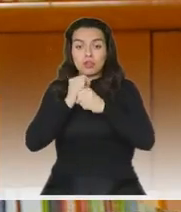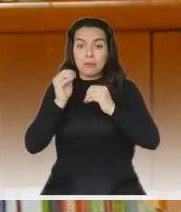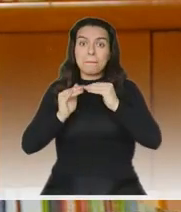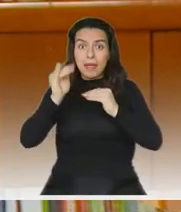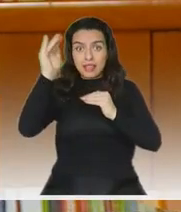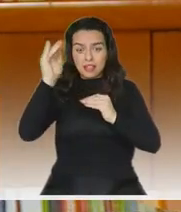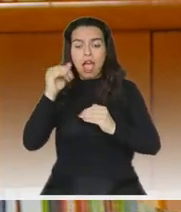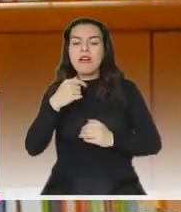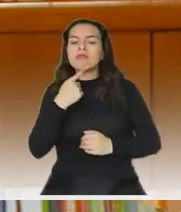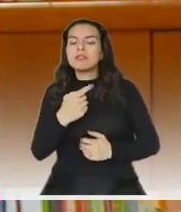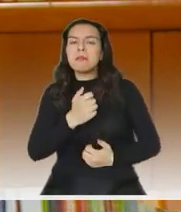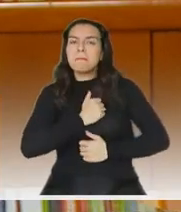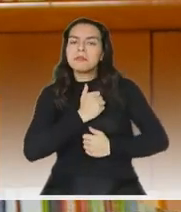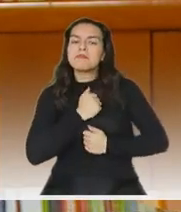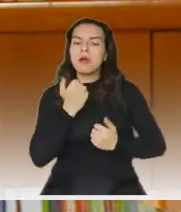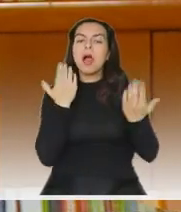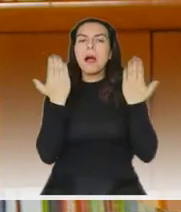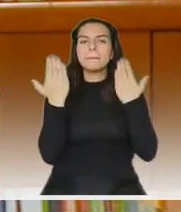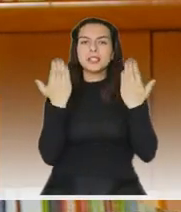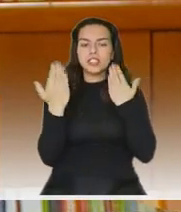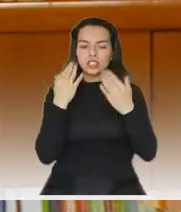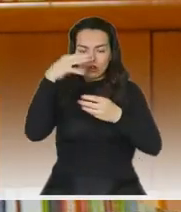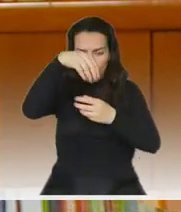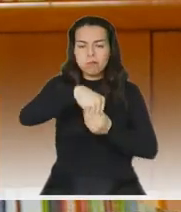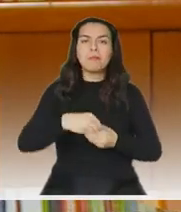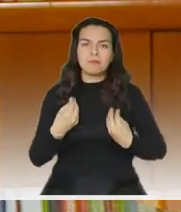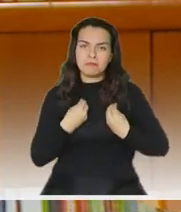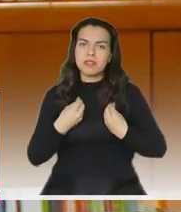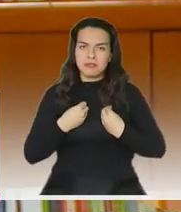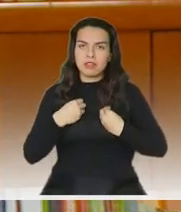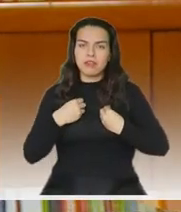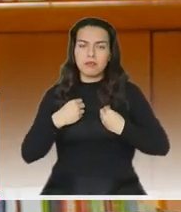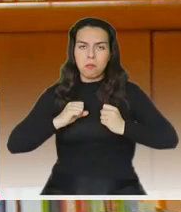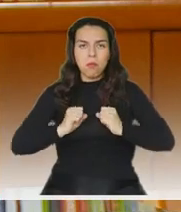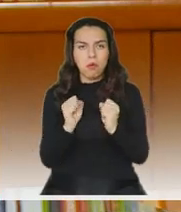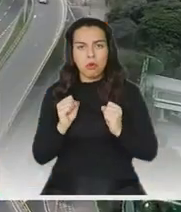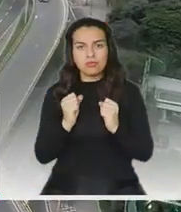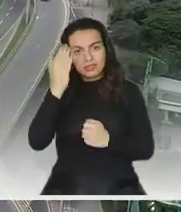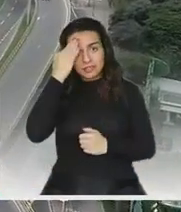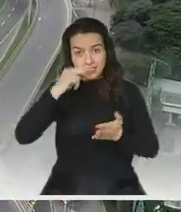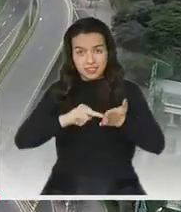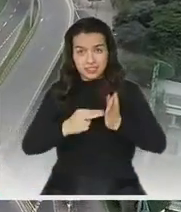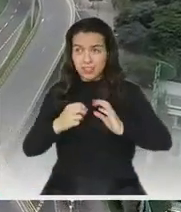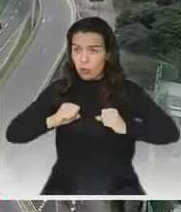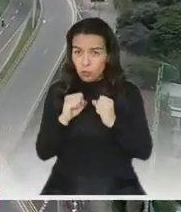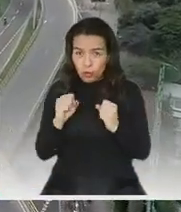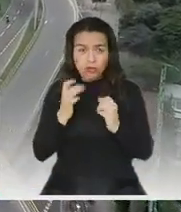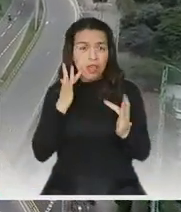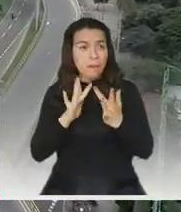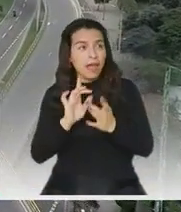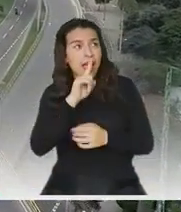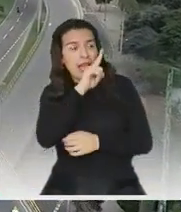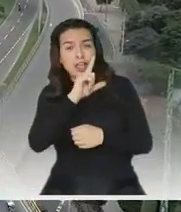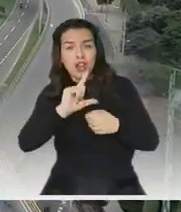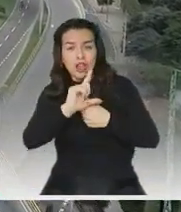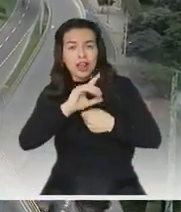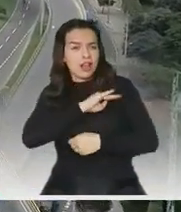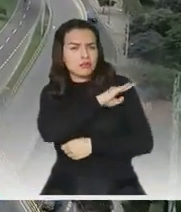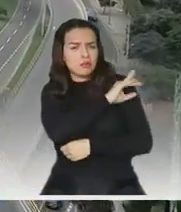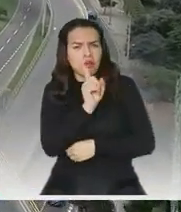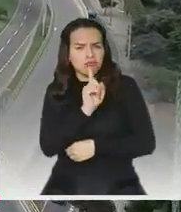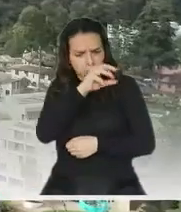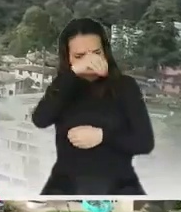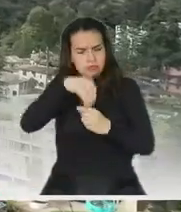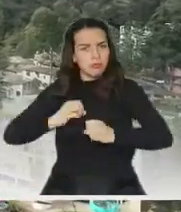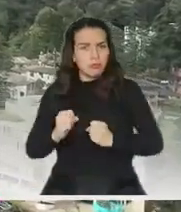campesinos en la ciudad sin que necesariamente sea la bogotá rural de sumapáz además la representatividad de la capital en